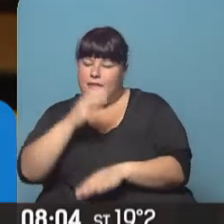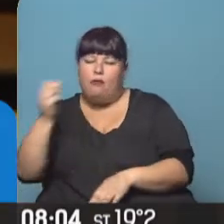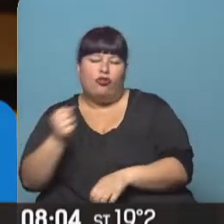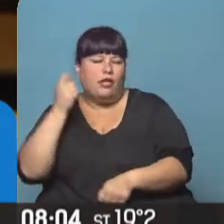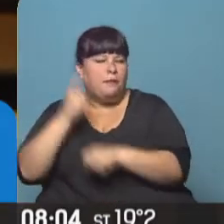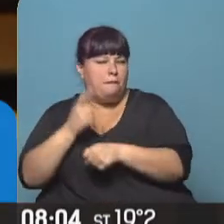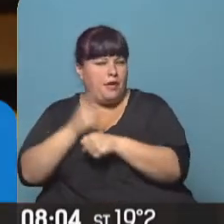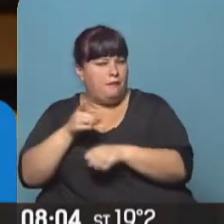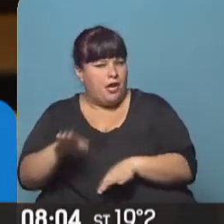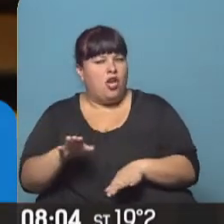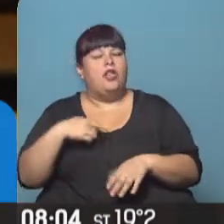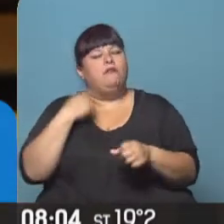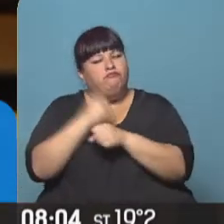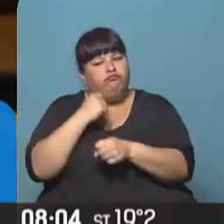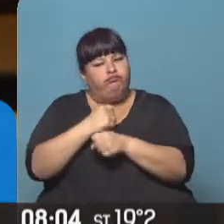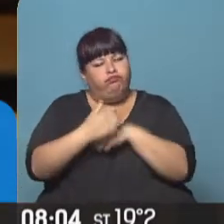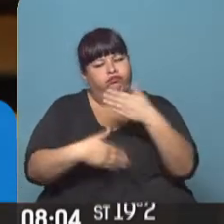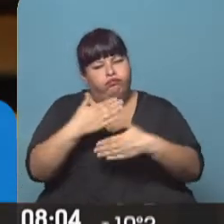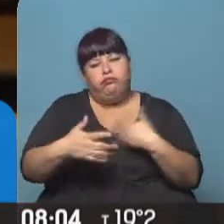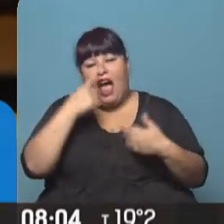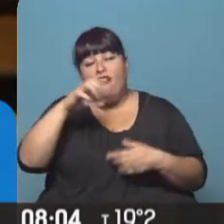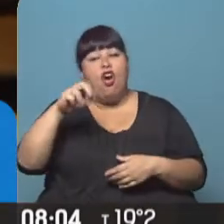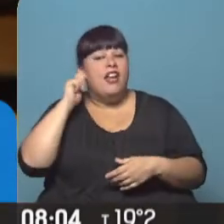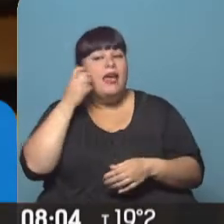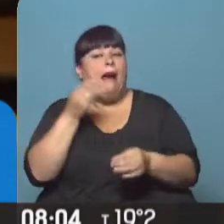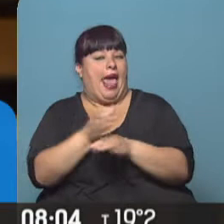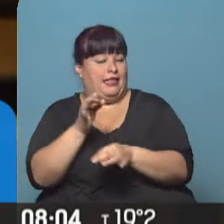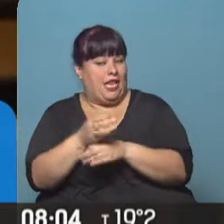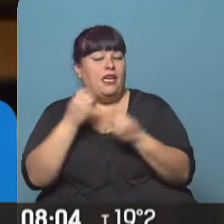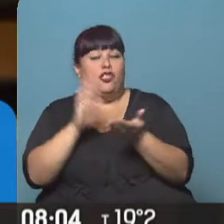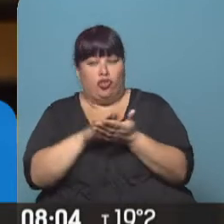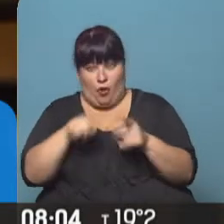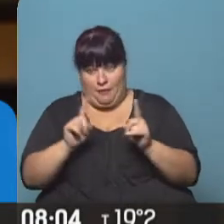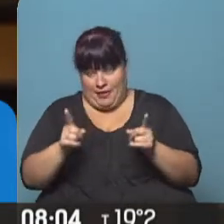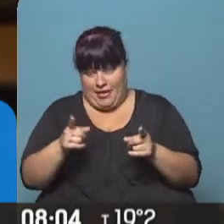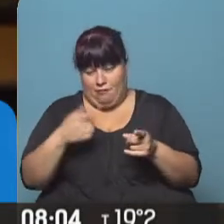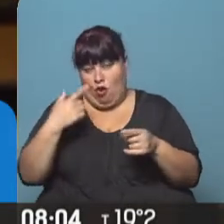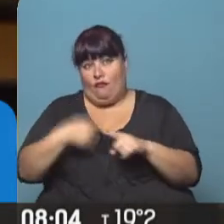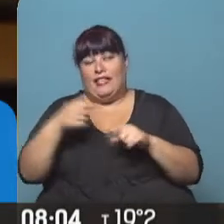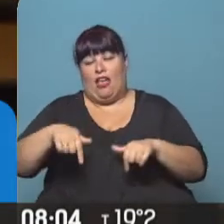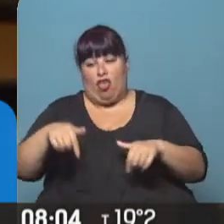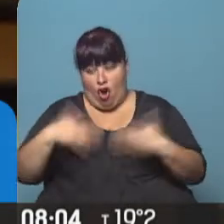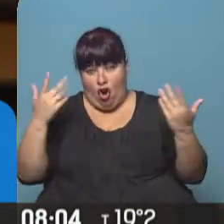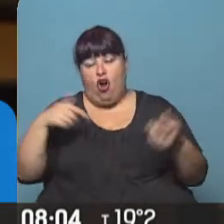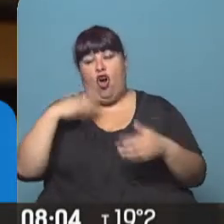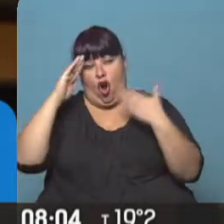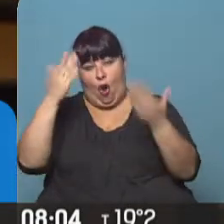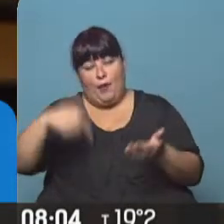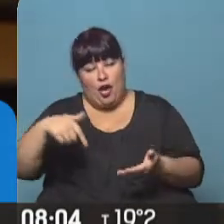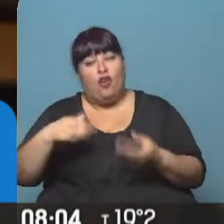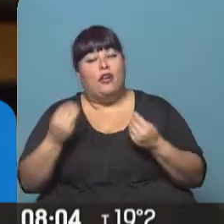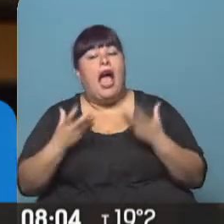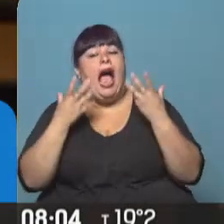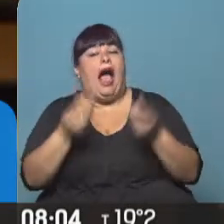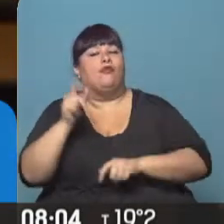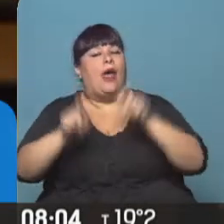fundamental. Y empezamos a trabajar, al fin y al cabo, la misión de la ONG es educativa, que tiene que ver con lo que se celebra el día de hoy, con lo que se homenajea el día de hoy, que es